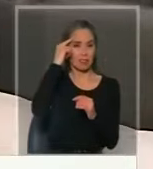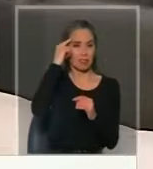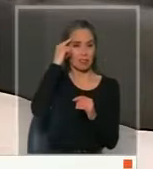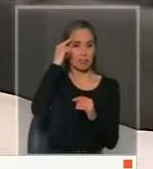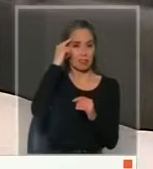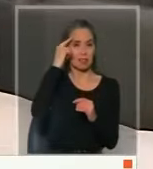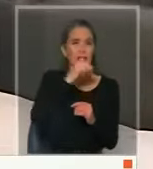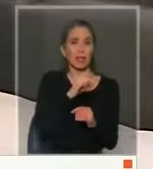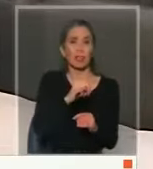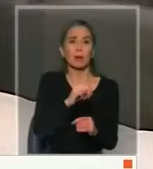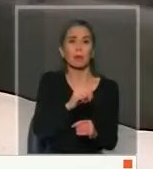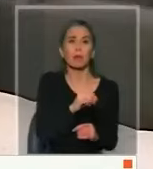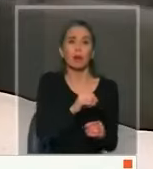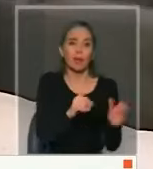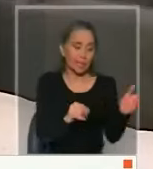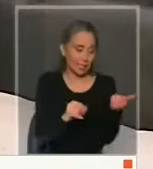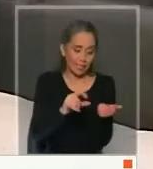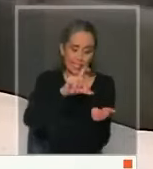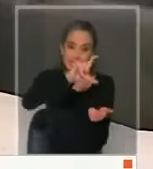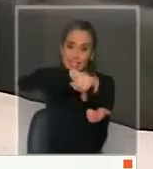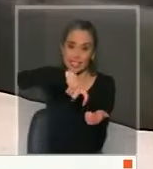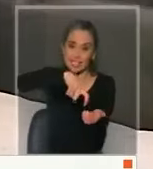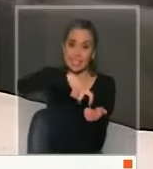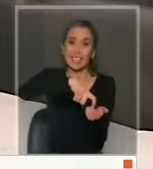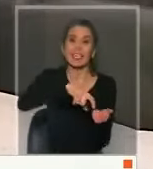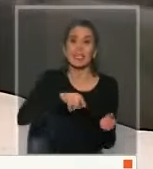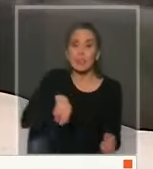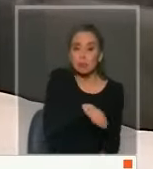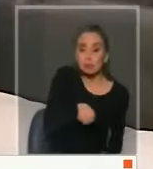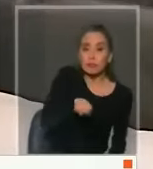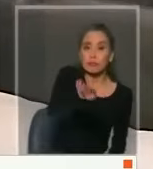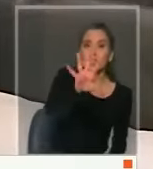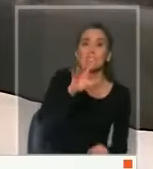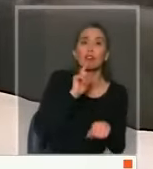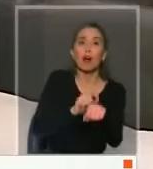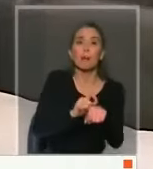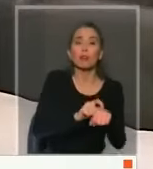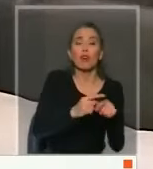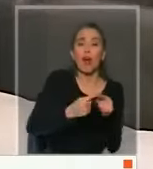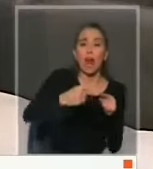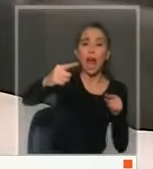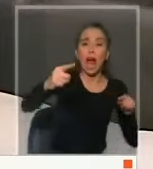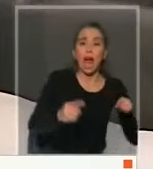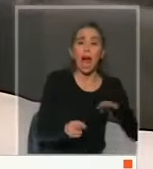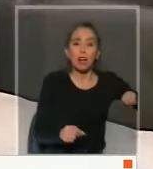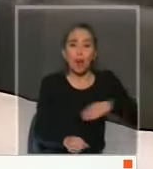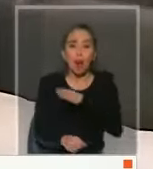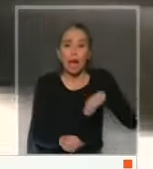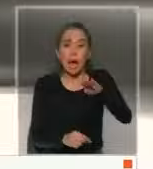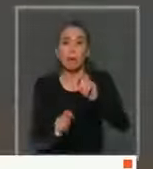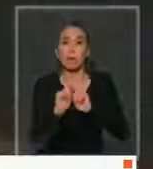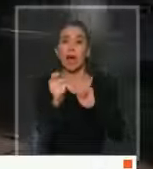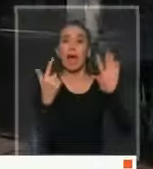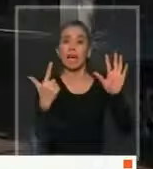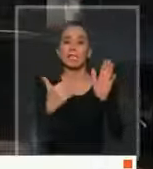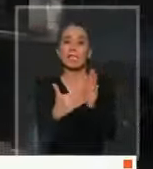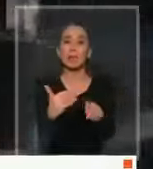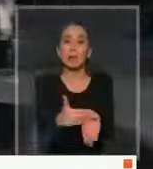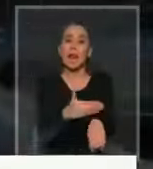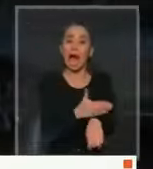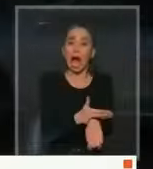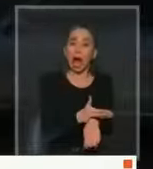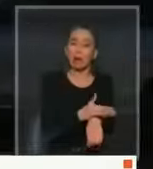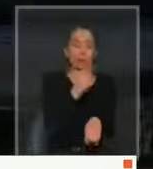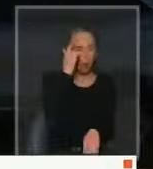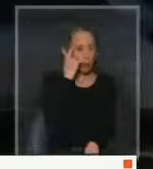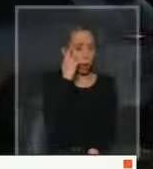Y de ahí me pasó la Red Compra en el camino, ponte a los 5 minutos, o sea, era un camino largo, y para que le pagara 7 lucas mucho antes. El actor denuncia